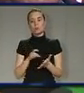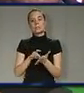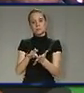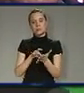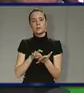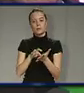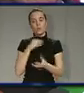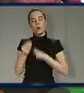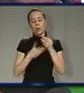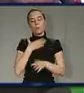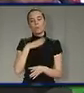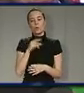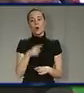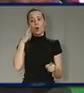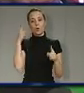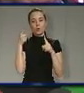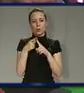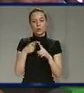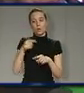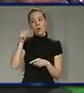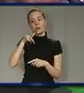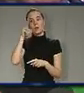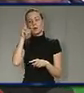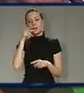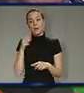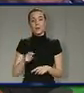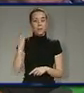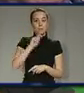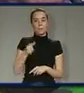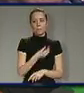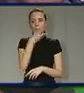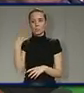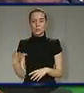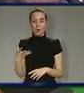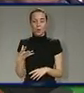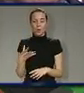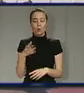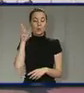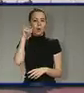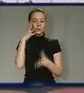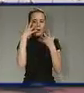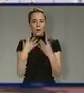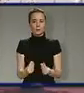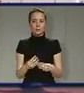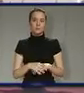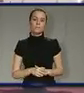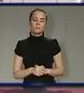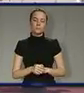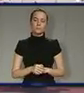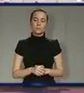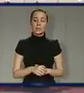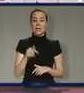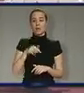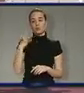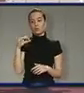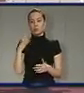frente a ese aumento... ...que prácticamente triplica la población de nuestra provincia. Reducir duplicidades solo